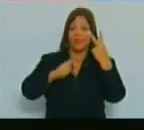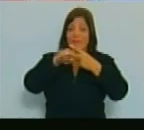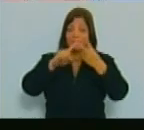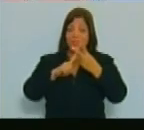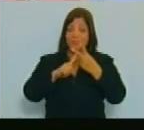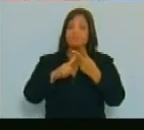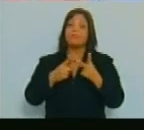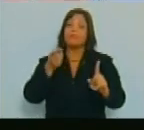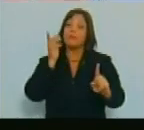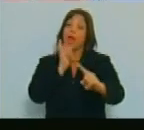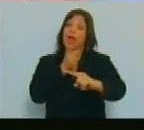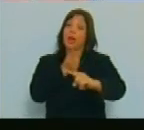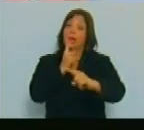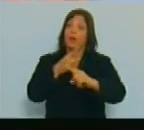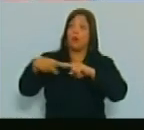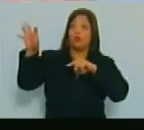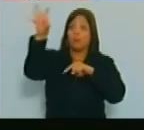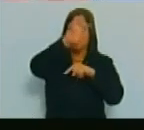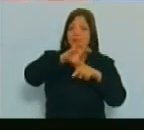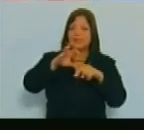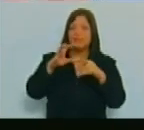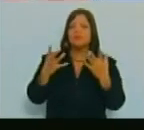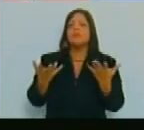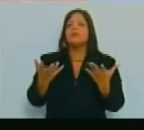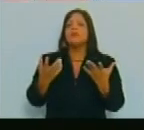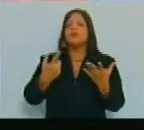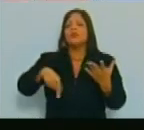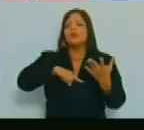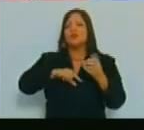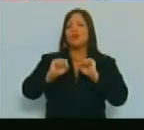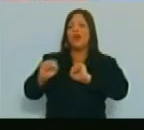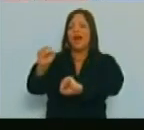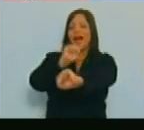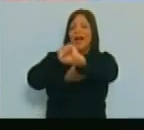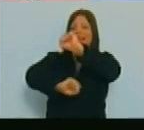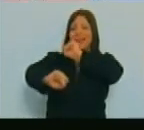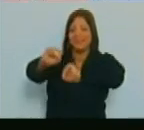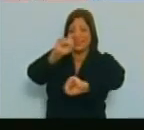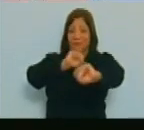y esas amenazas nosotros debemos anteponernos